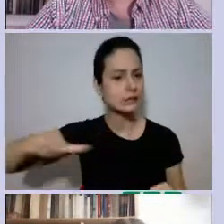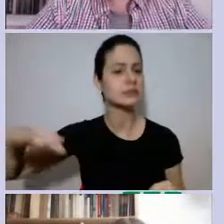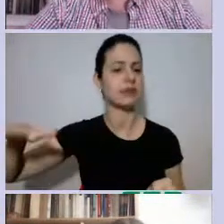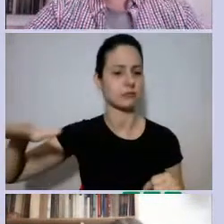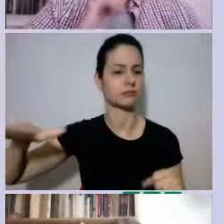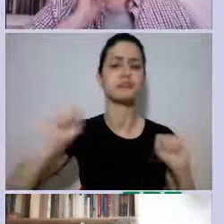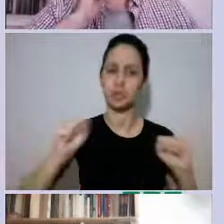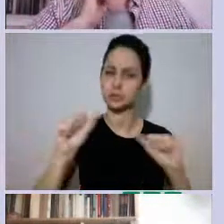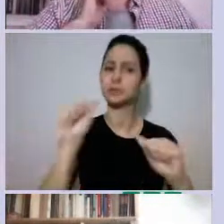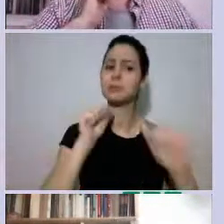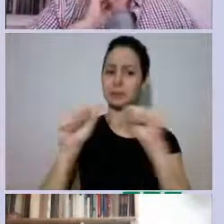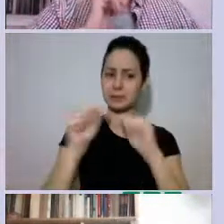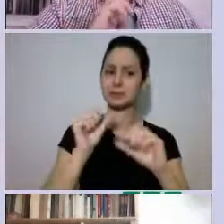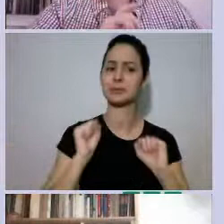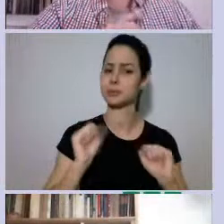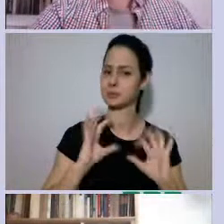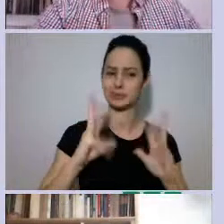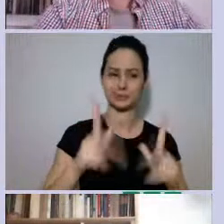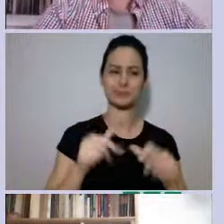bebían pulque.